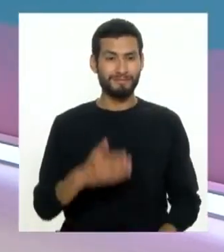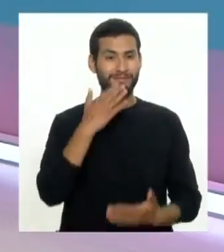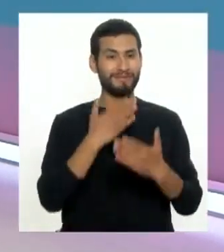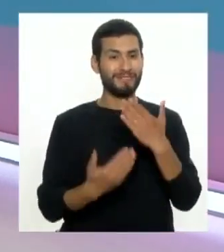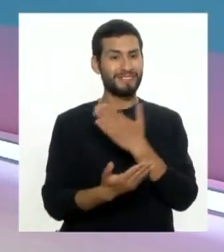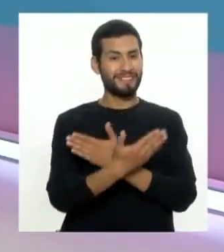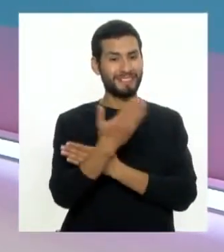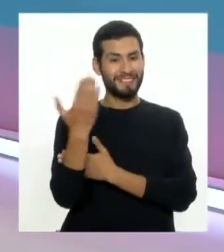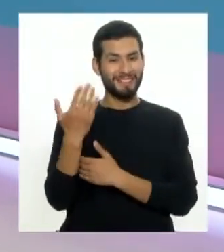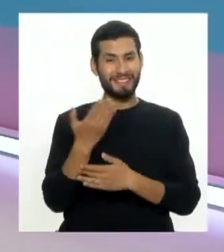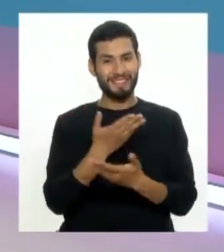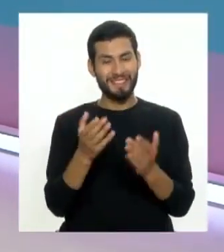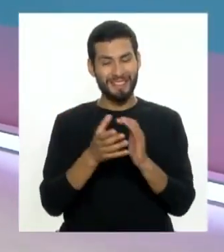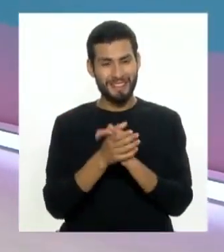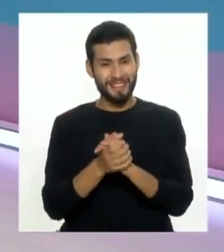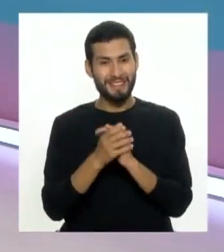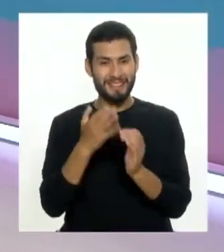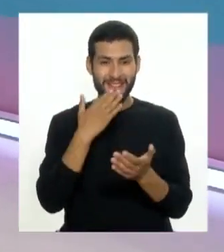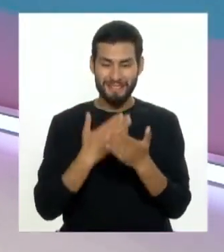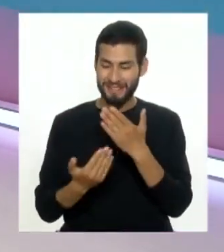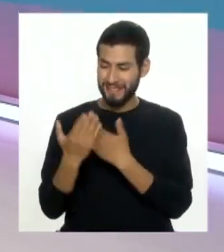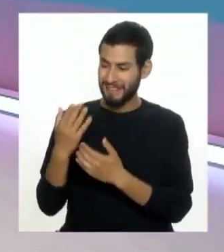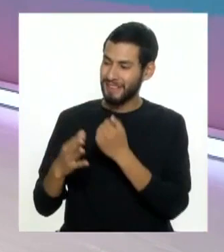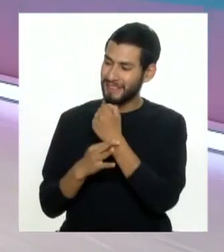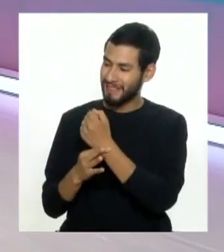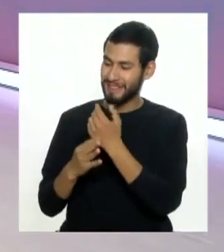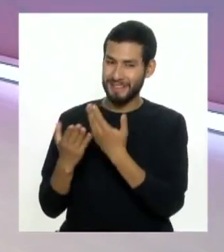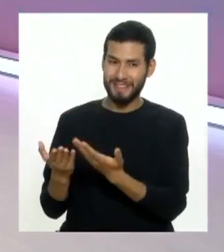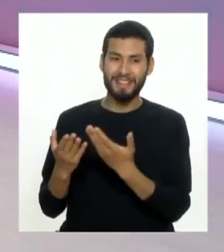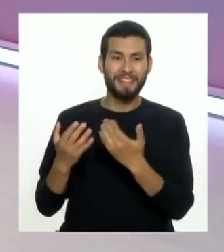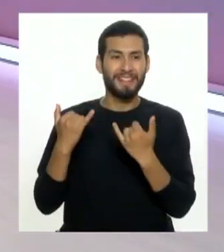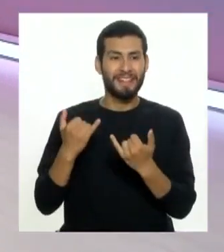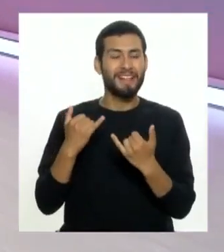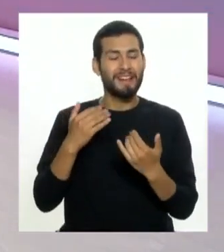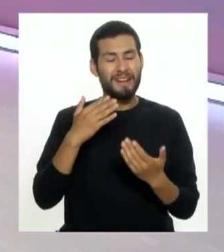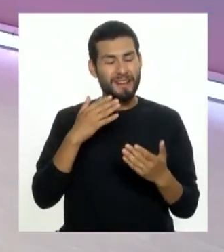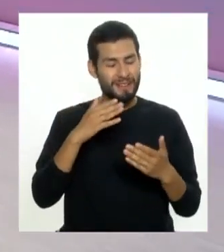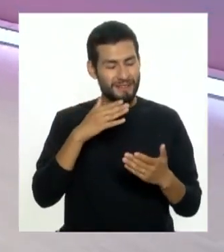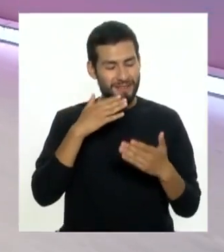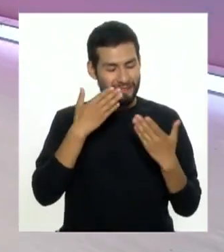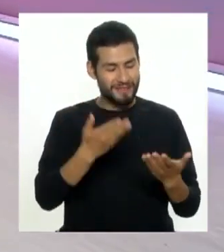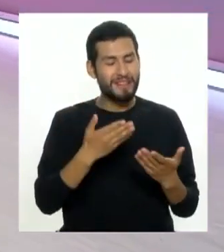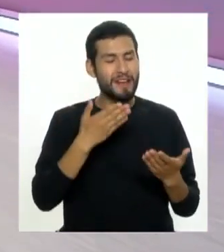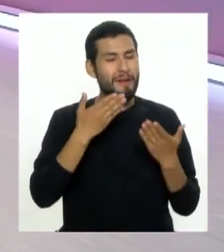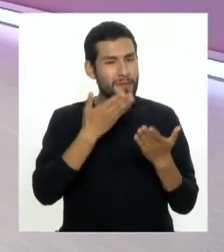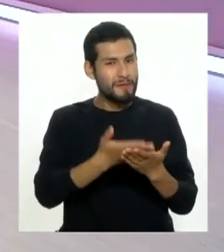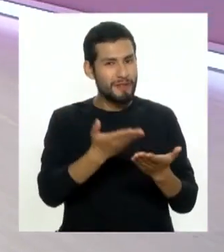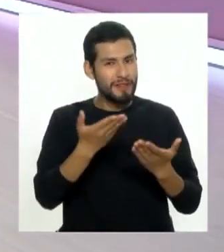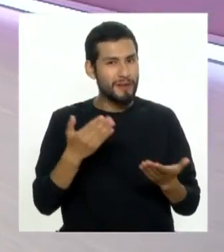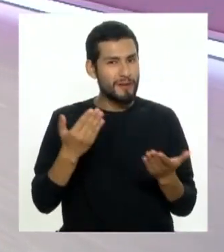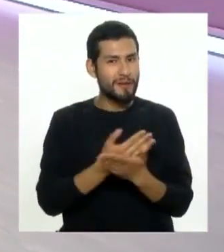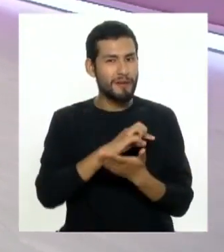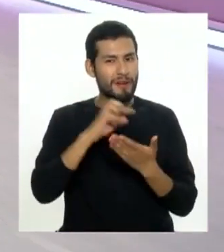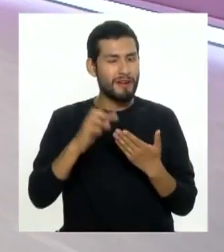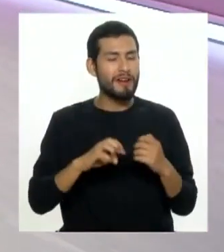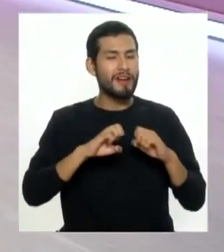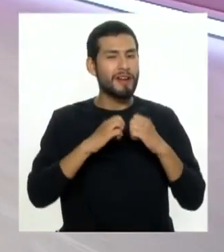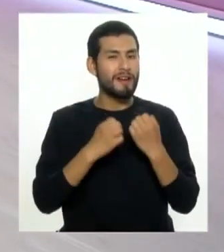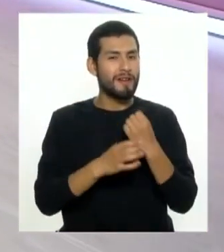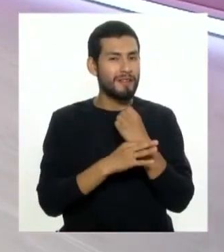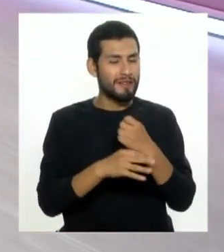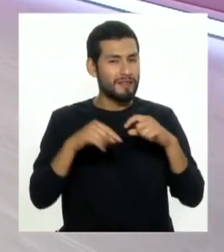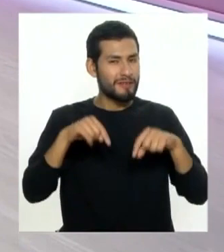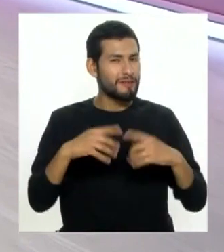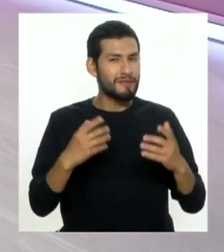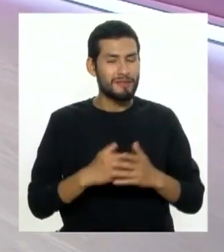Muy buenos días, queridos amigos. Muy buenos días, doctora. Le damos a todos ustedes una cordial bienvenida a un nuevo programa de Cuerpo Médico